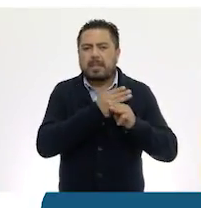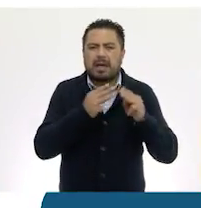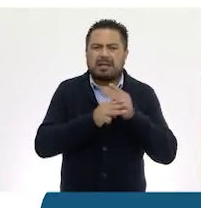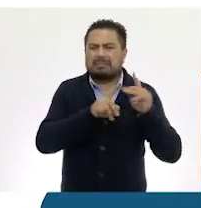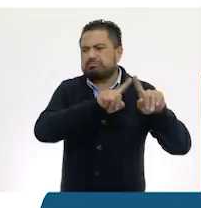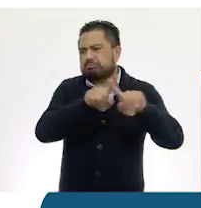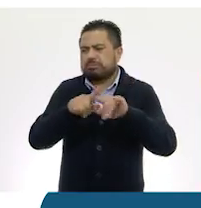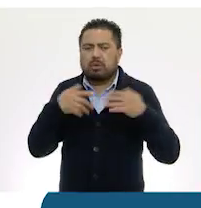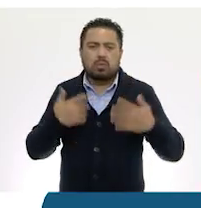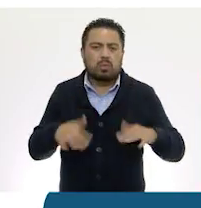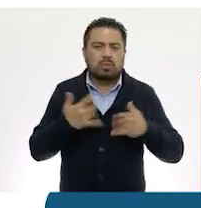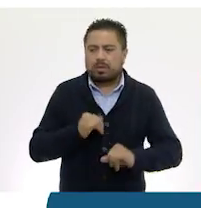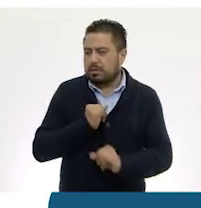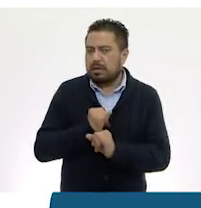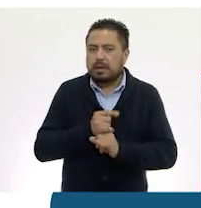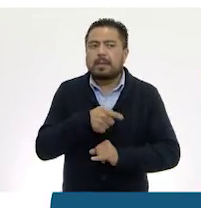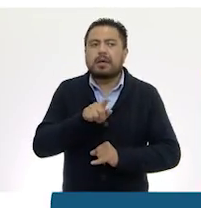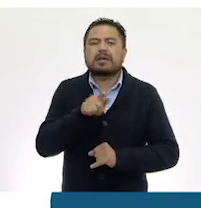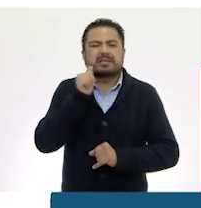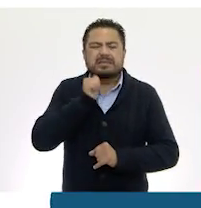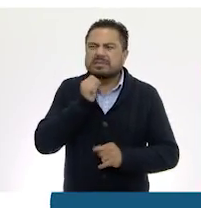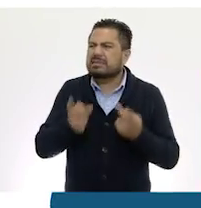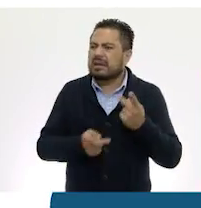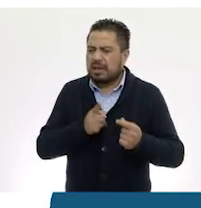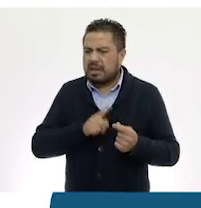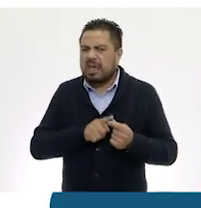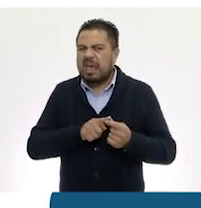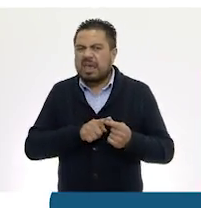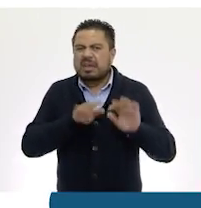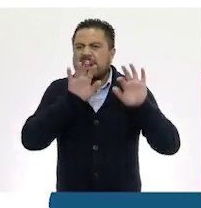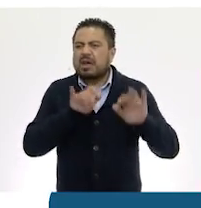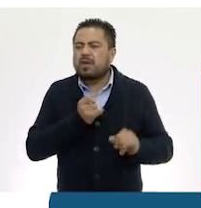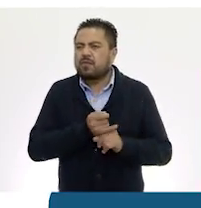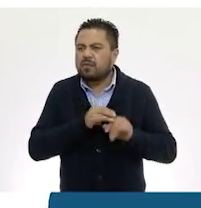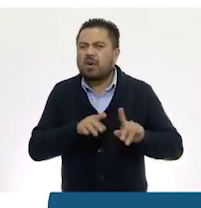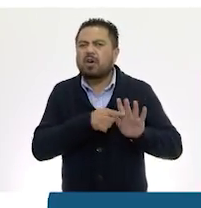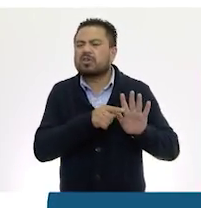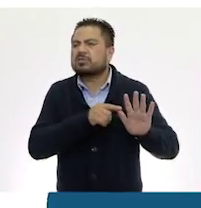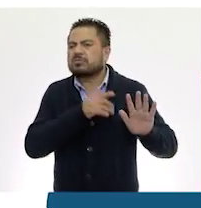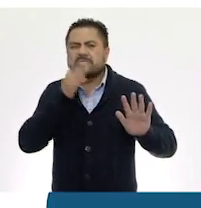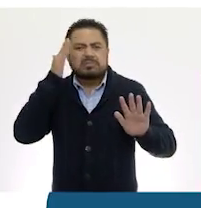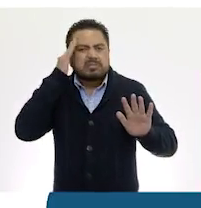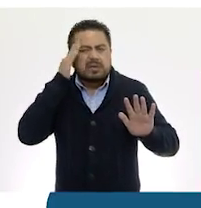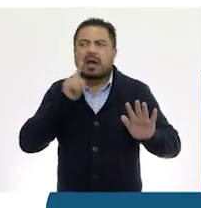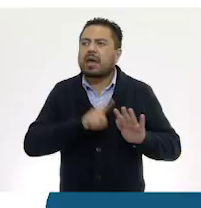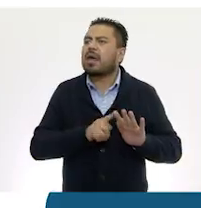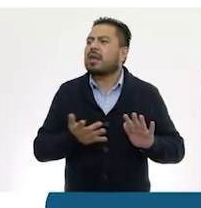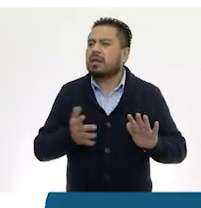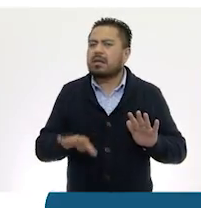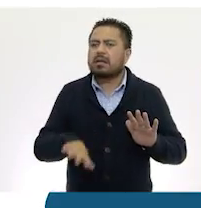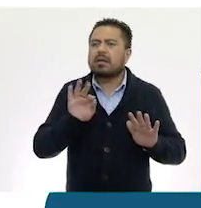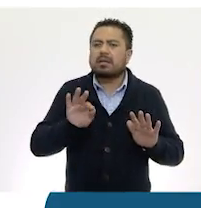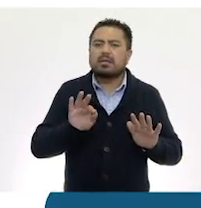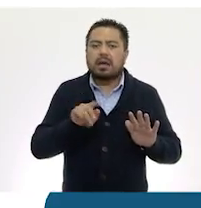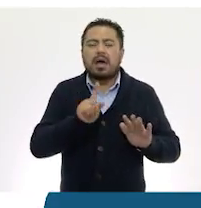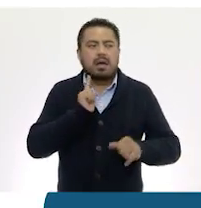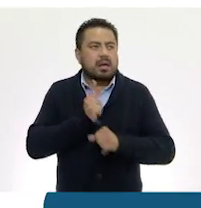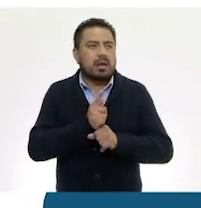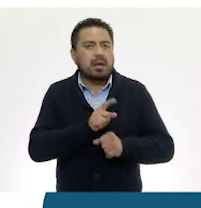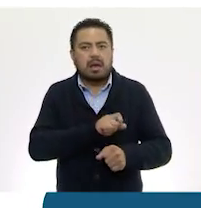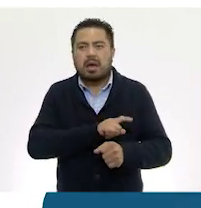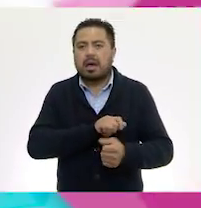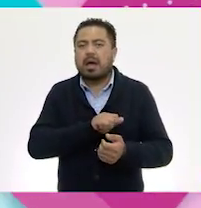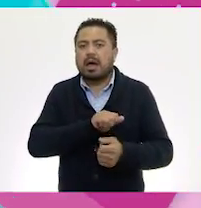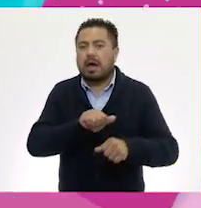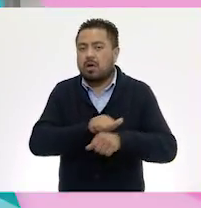Internet. Pero hay que preguntarnos, ¿quién escribió esta información? Esto nos va a llevar a identificar si el autor es